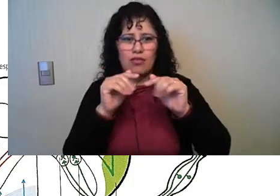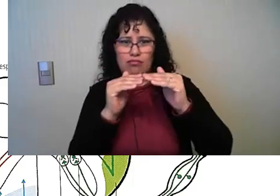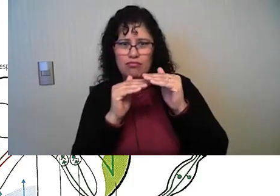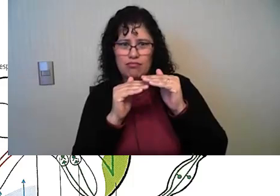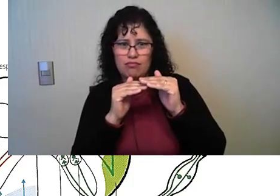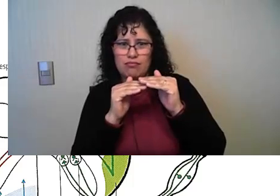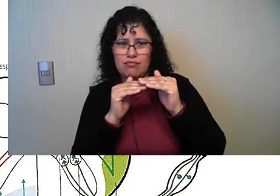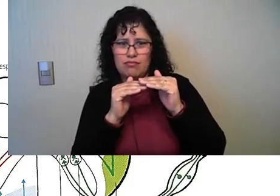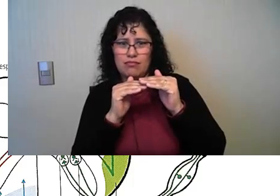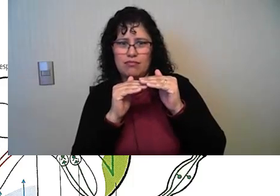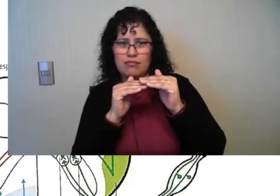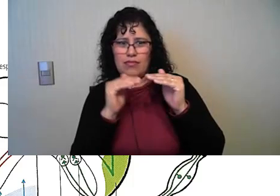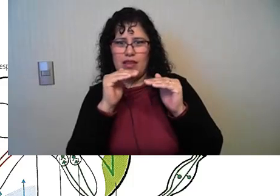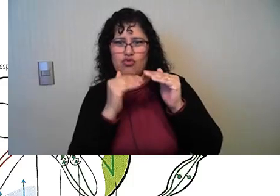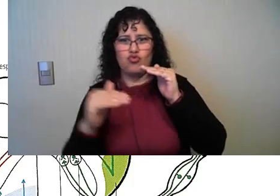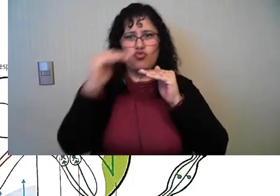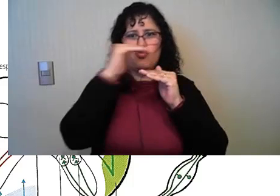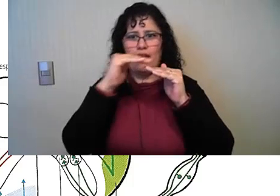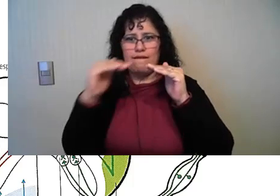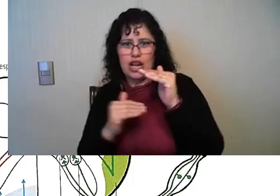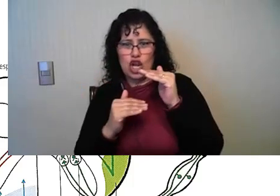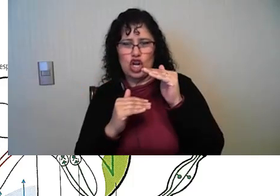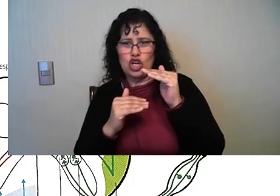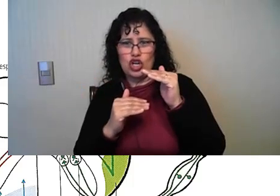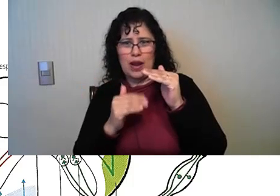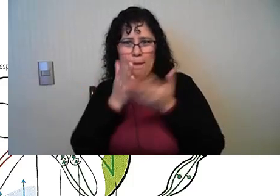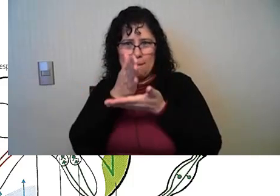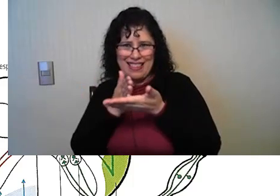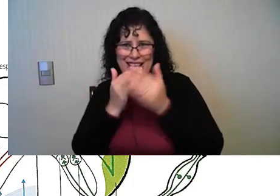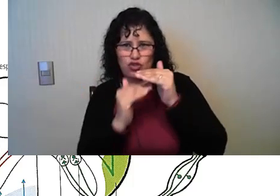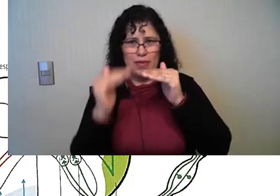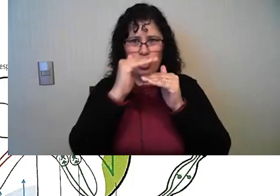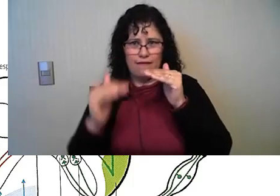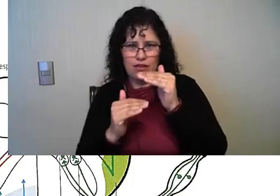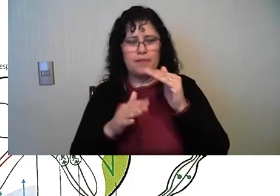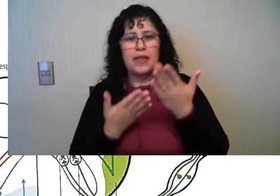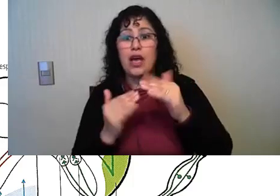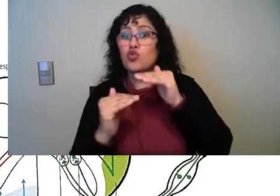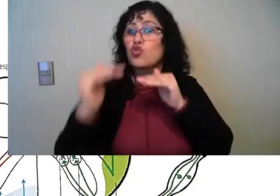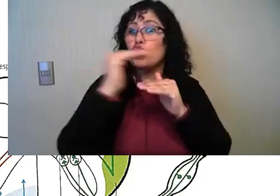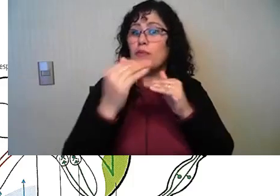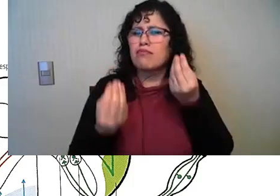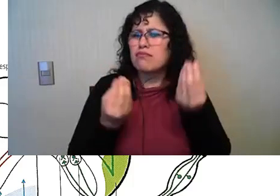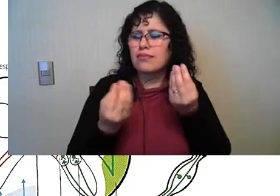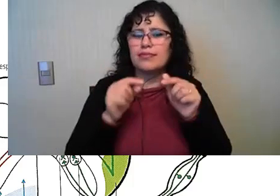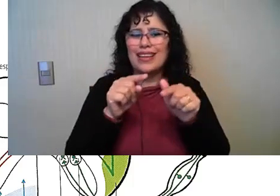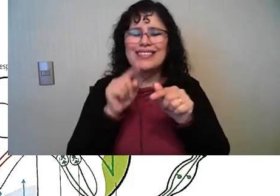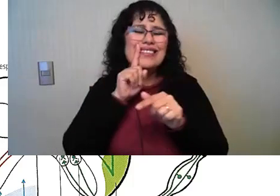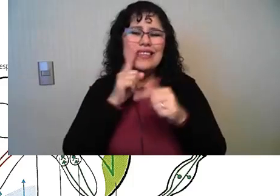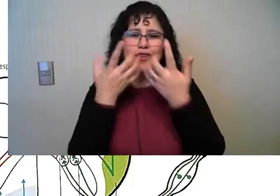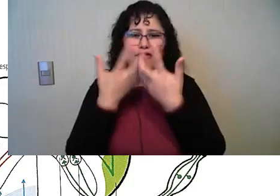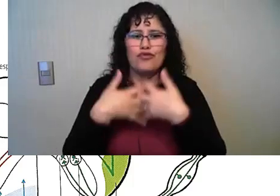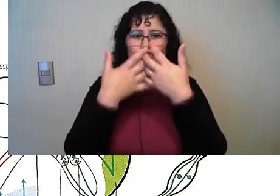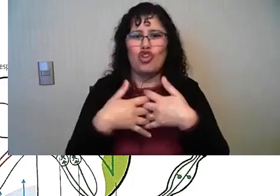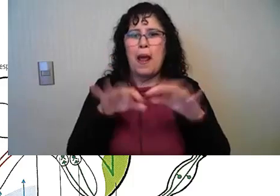o caudal. La superior va a tener, tiene, perdón, función